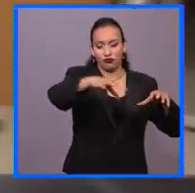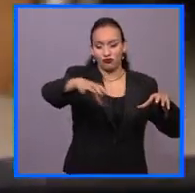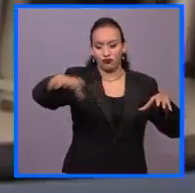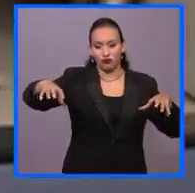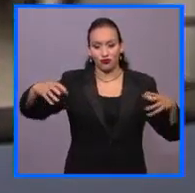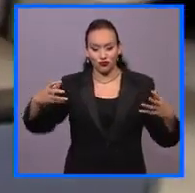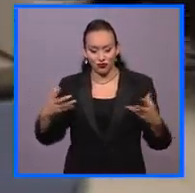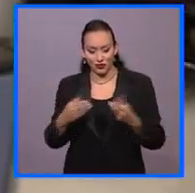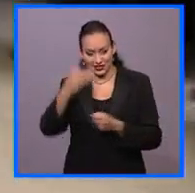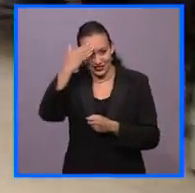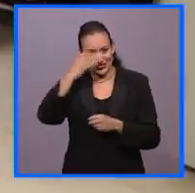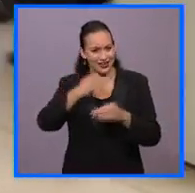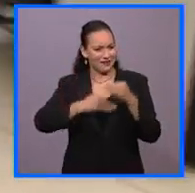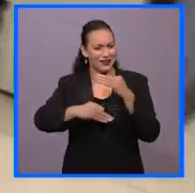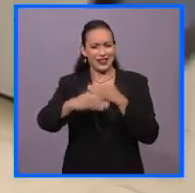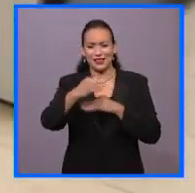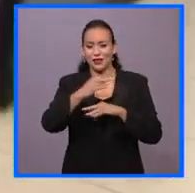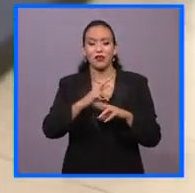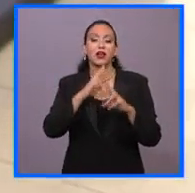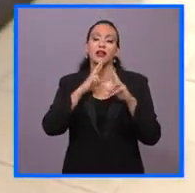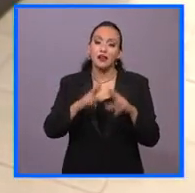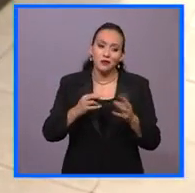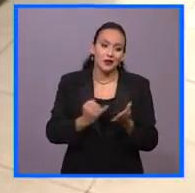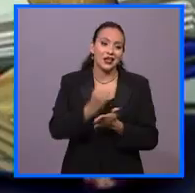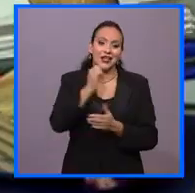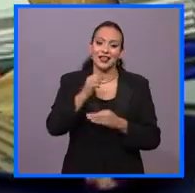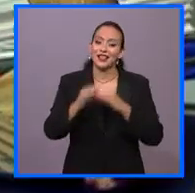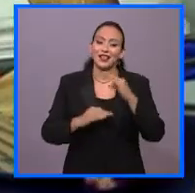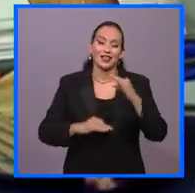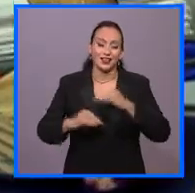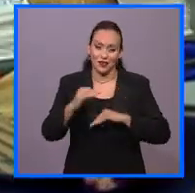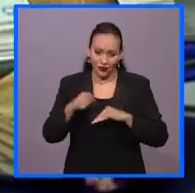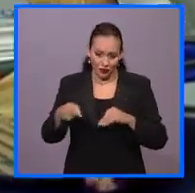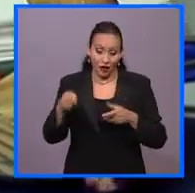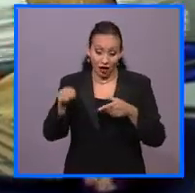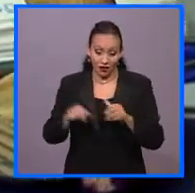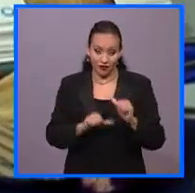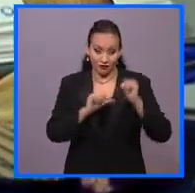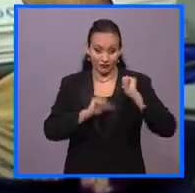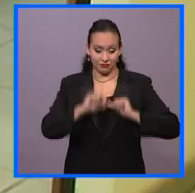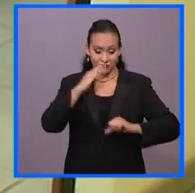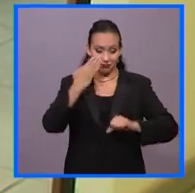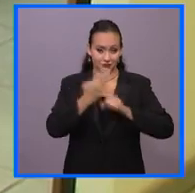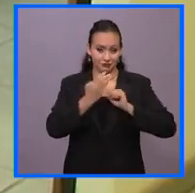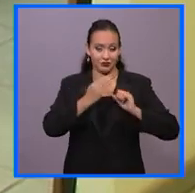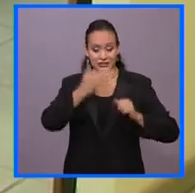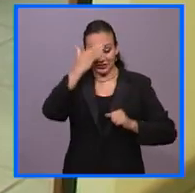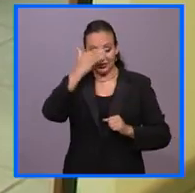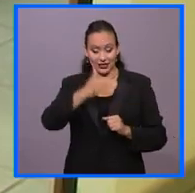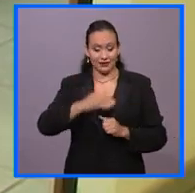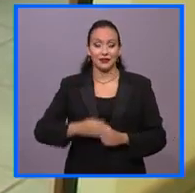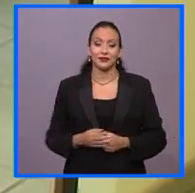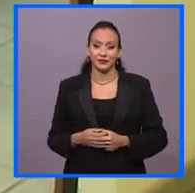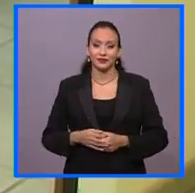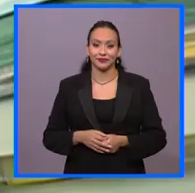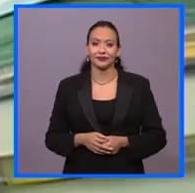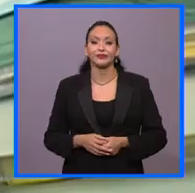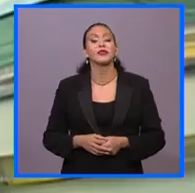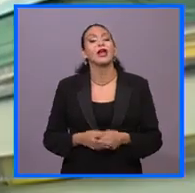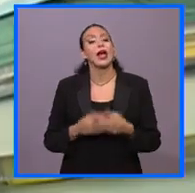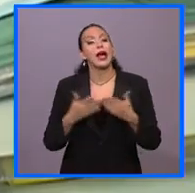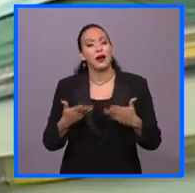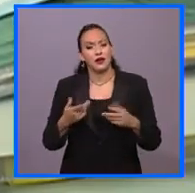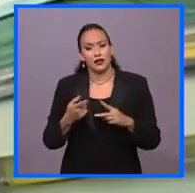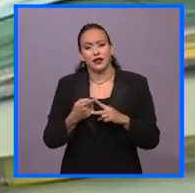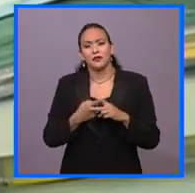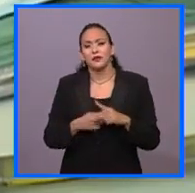las determinaciones y resoluciones emitidas por las personas juzgadoras de los distritos de los mencionados centros. La medida